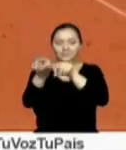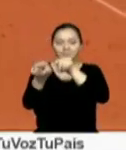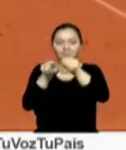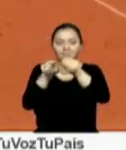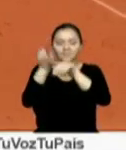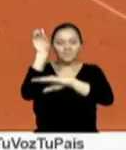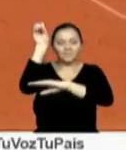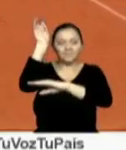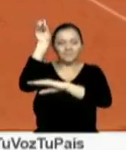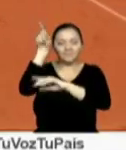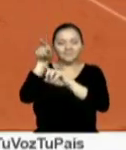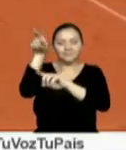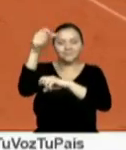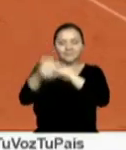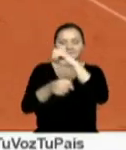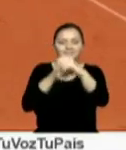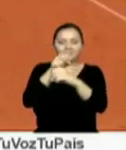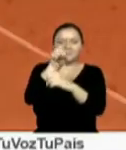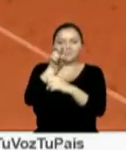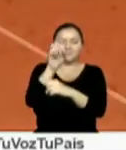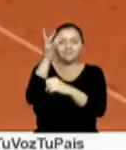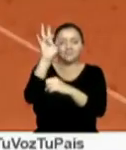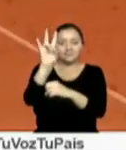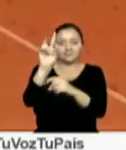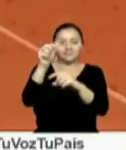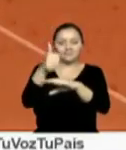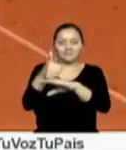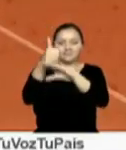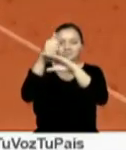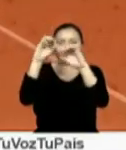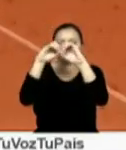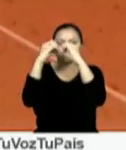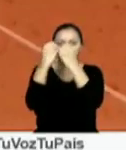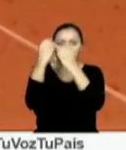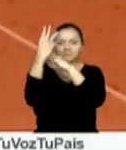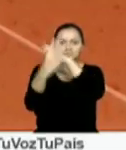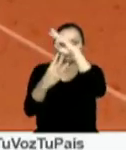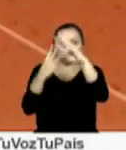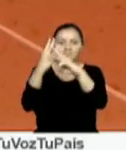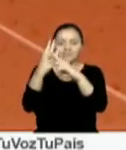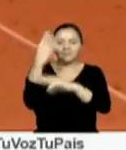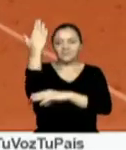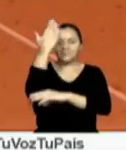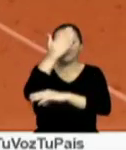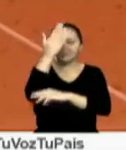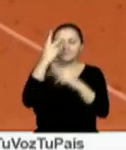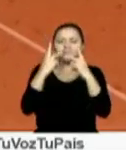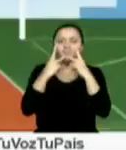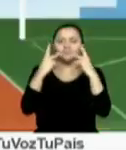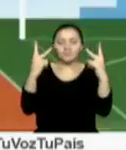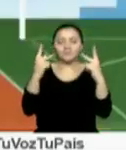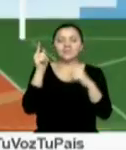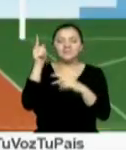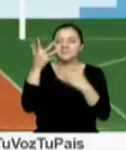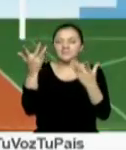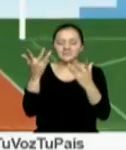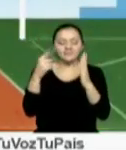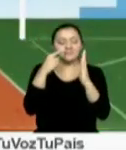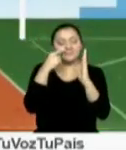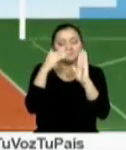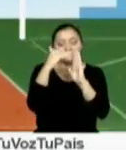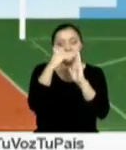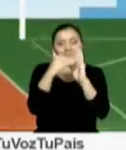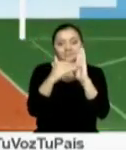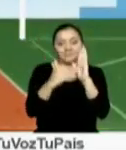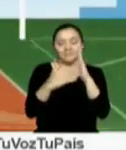conferencia 2017 de la Organización Mundial de televisión Pública inut para ver nuevamente los capítulos del